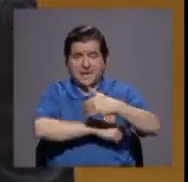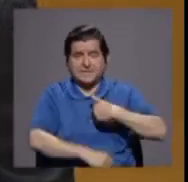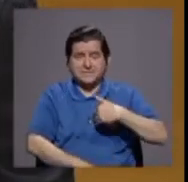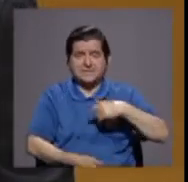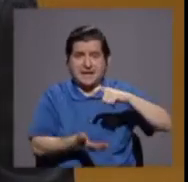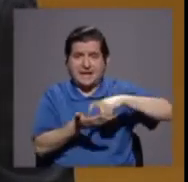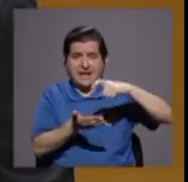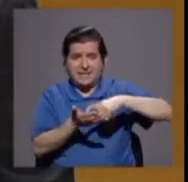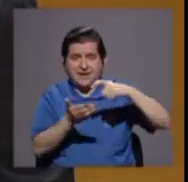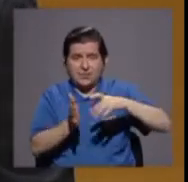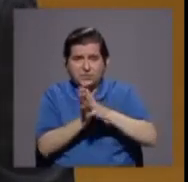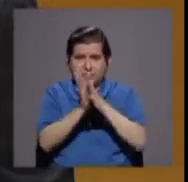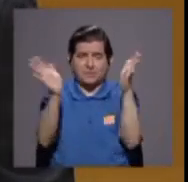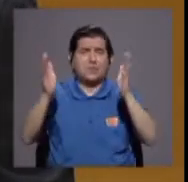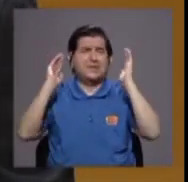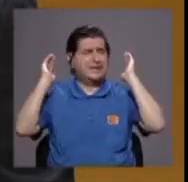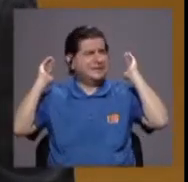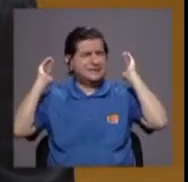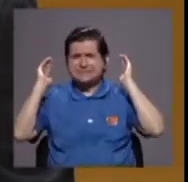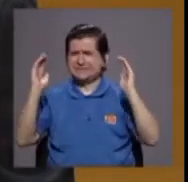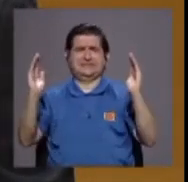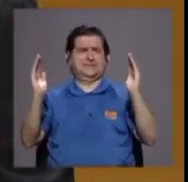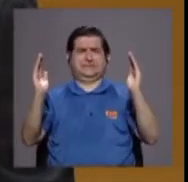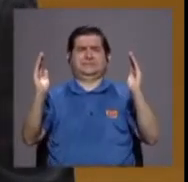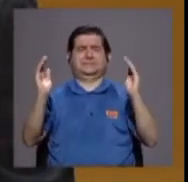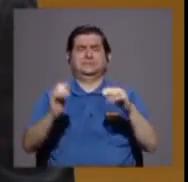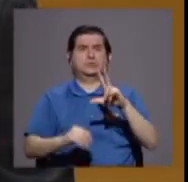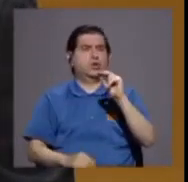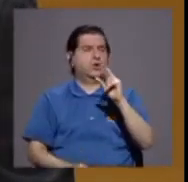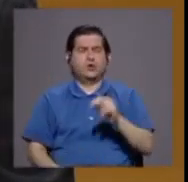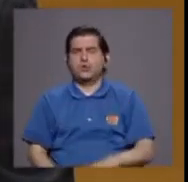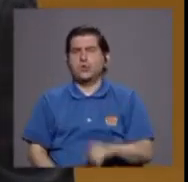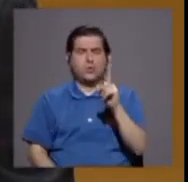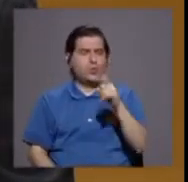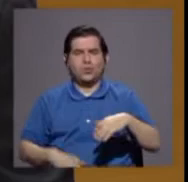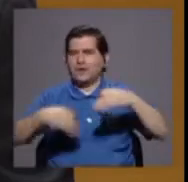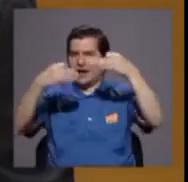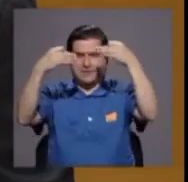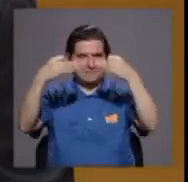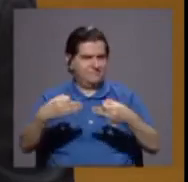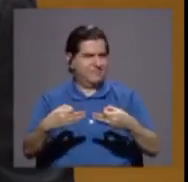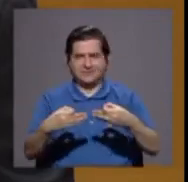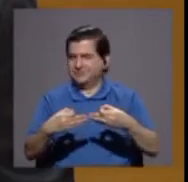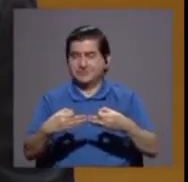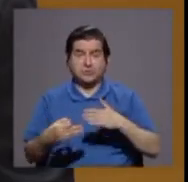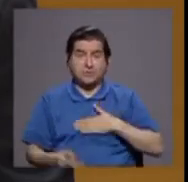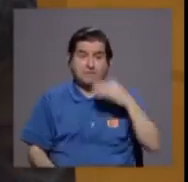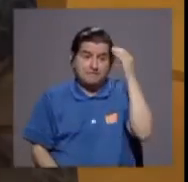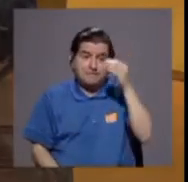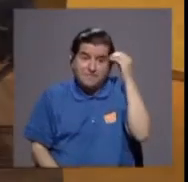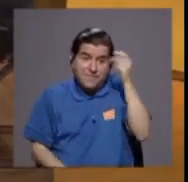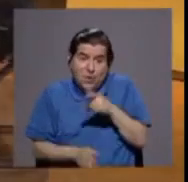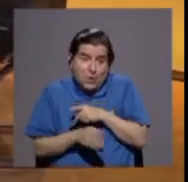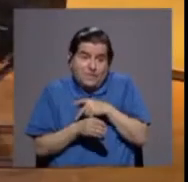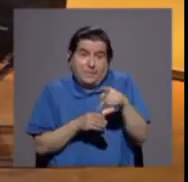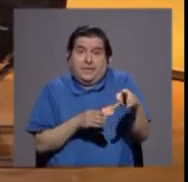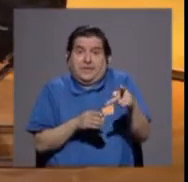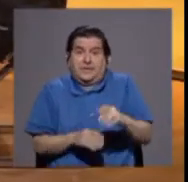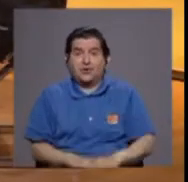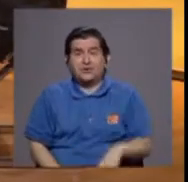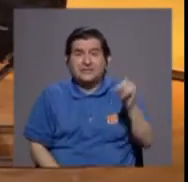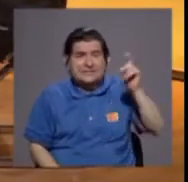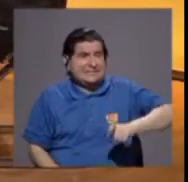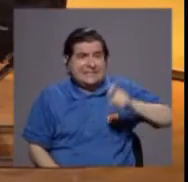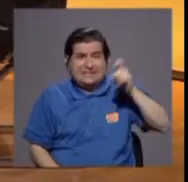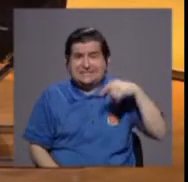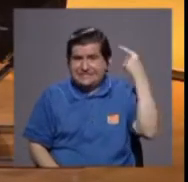deuda pública gigantesca, no era una medida, en mi opinión profesional, urgente